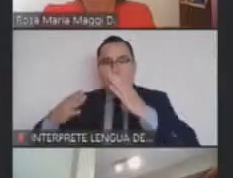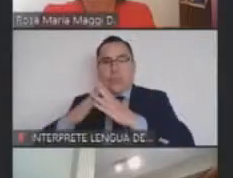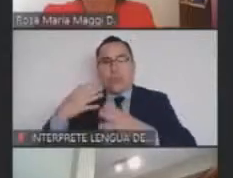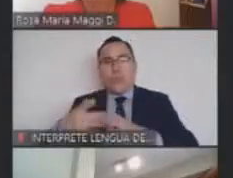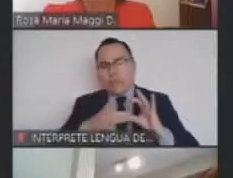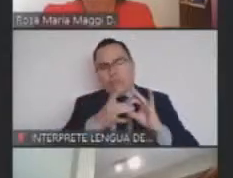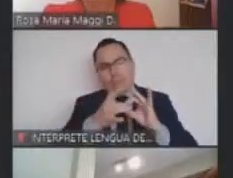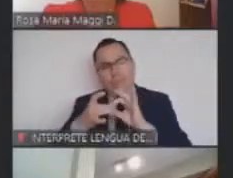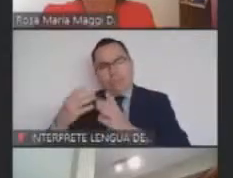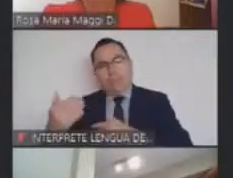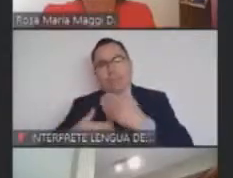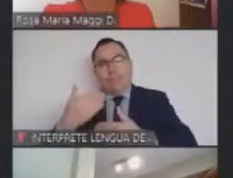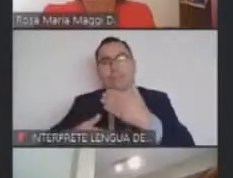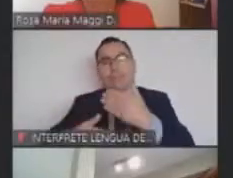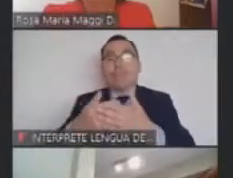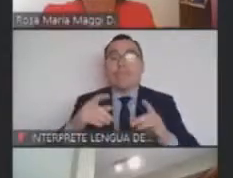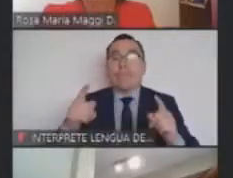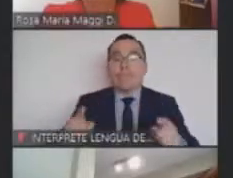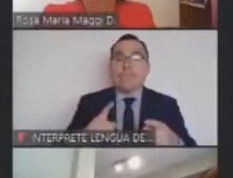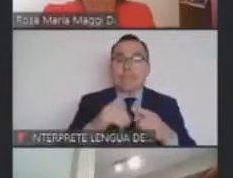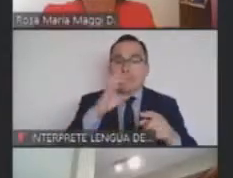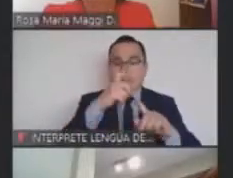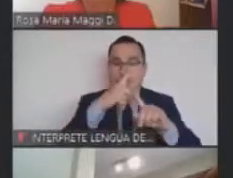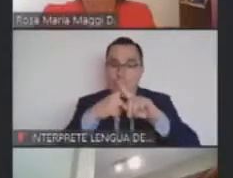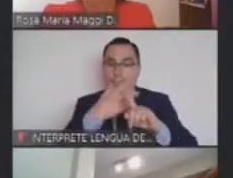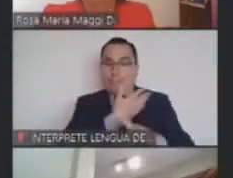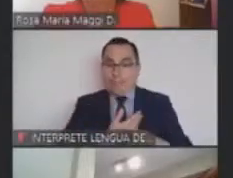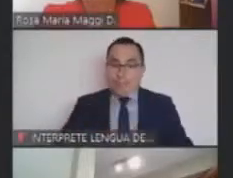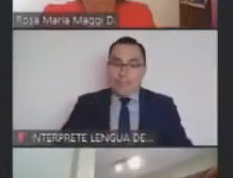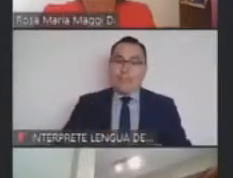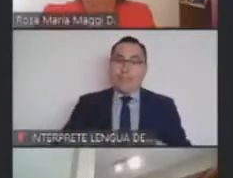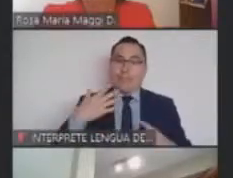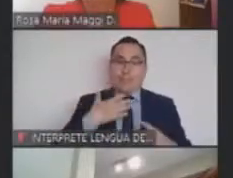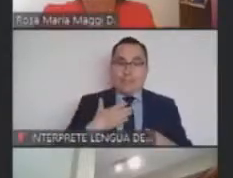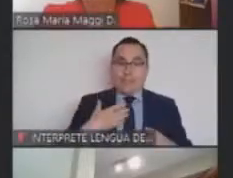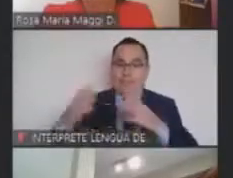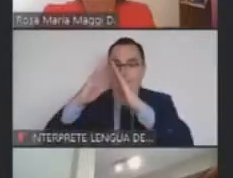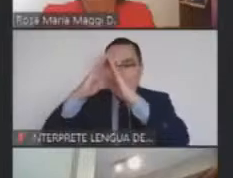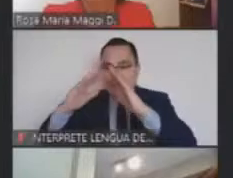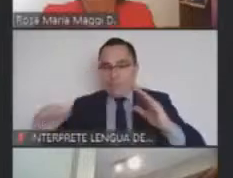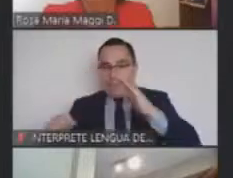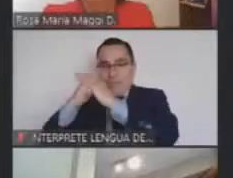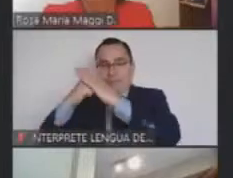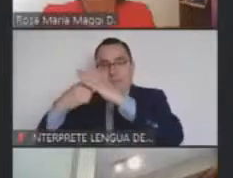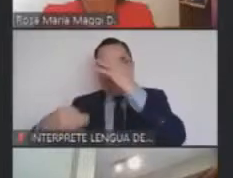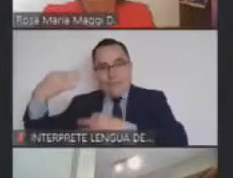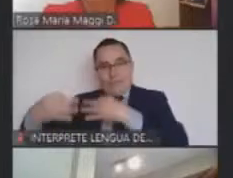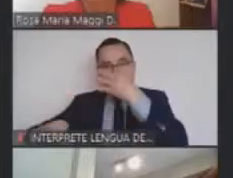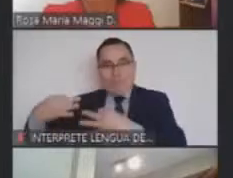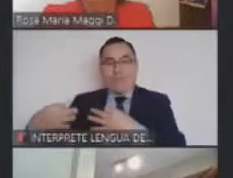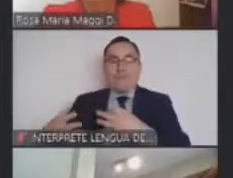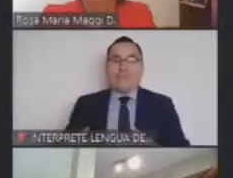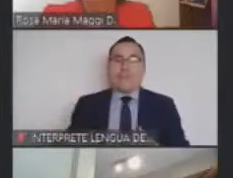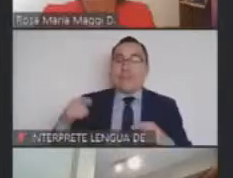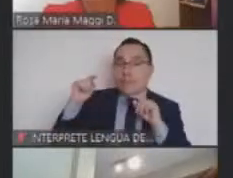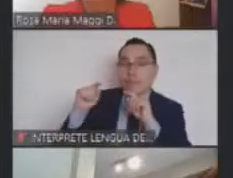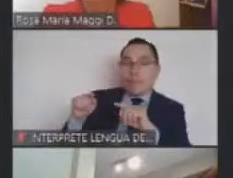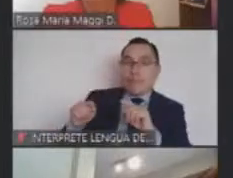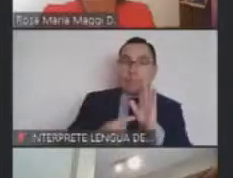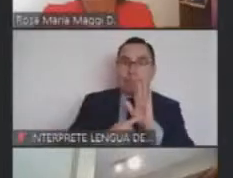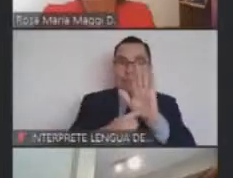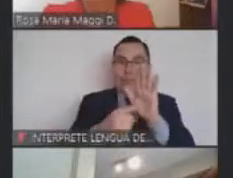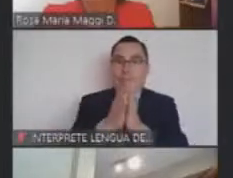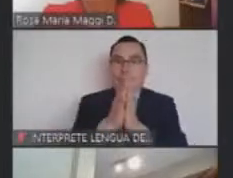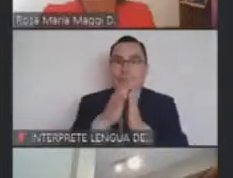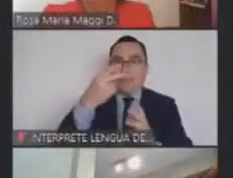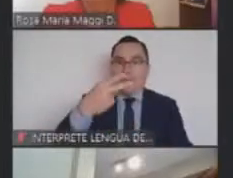judicial, entre ellos expresidente de la Corte Suprema. Don Haroldo, lo invitamos a su exposición.